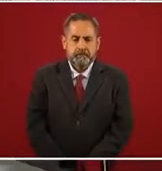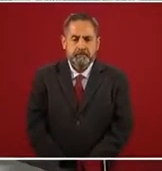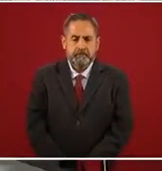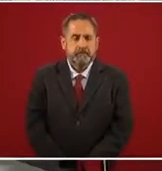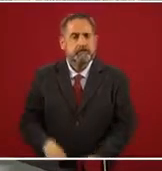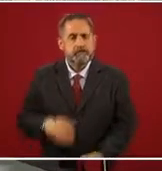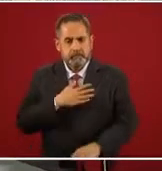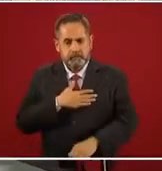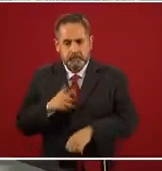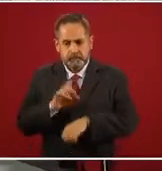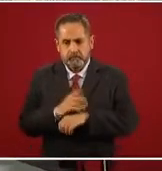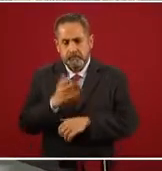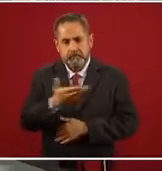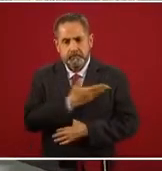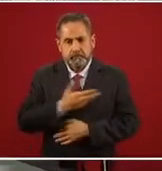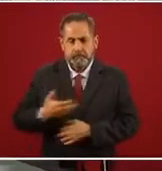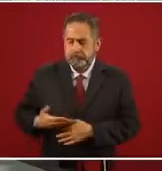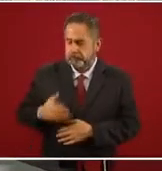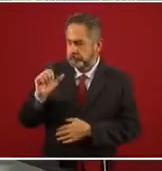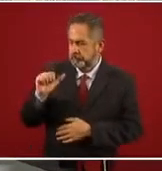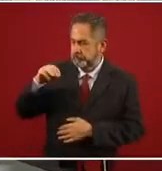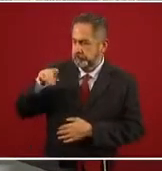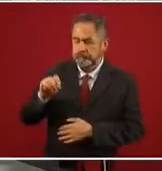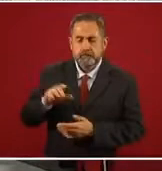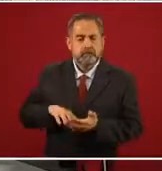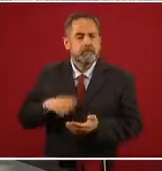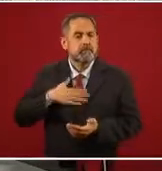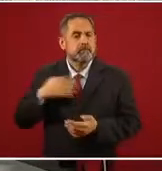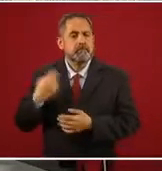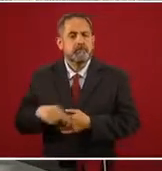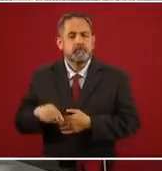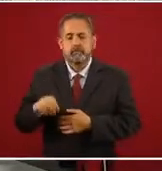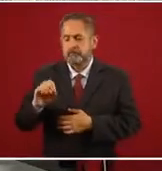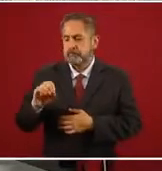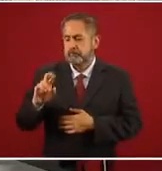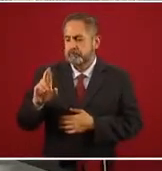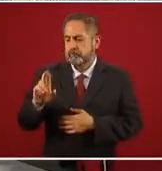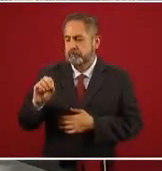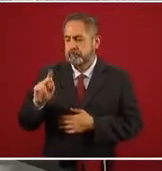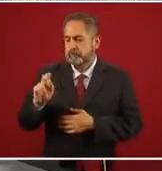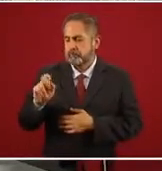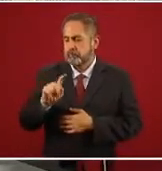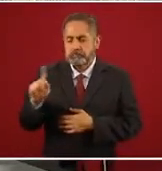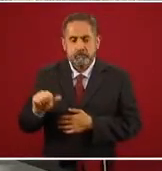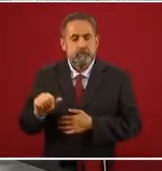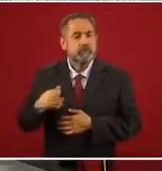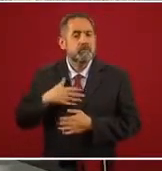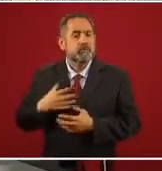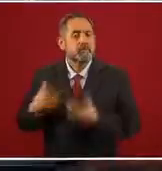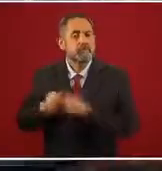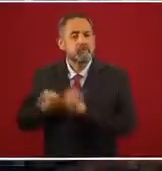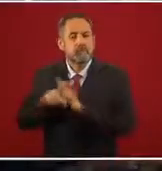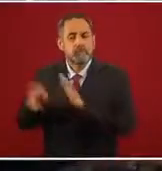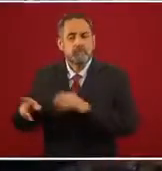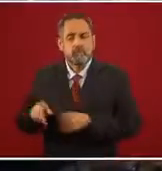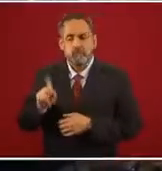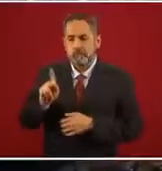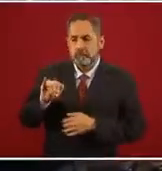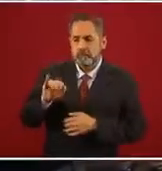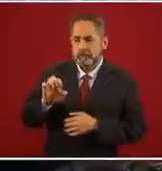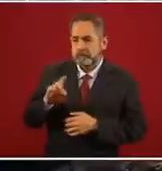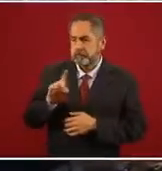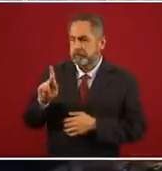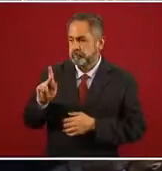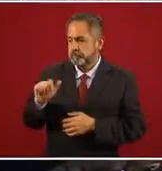Buen día, presidente Andrés Manuel López Obrador. Mi nombre es Dalirio Oropesa, soy del medio de comunicación